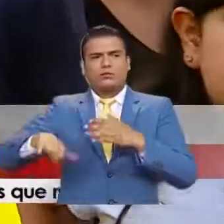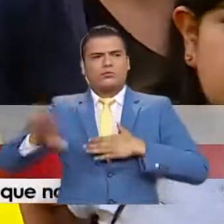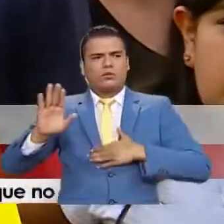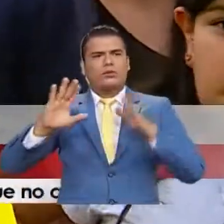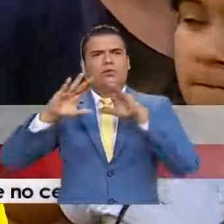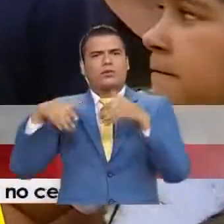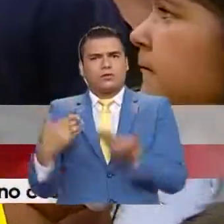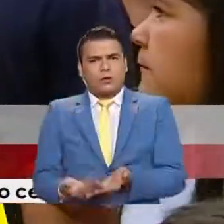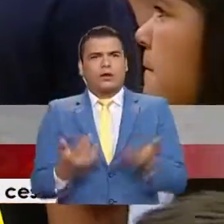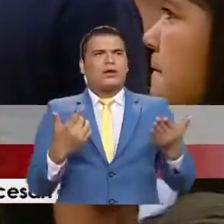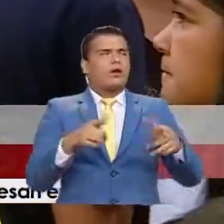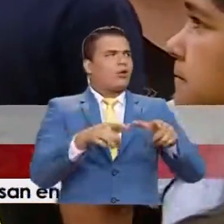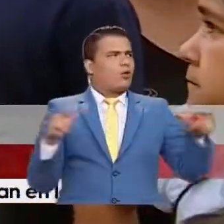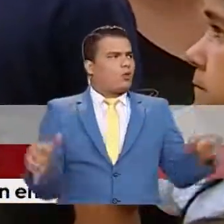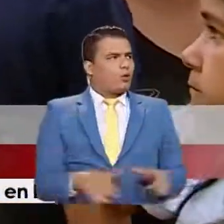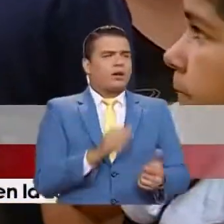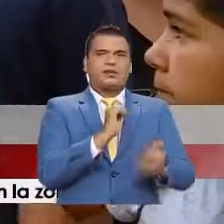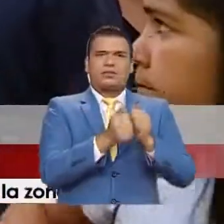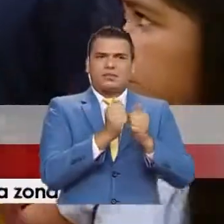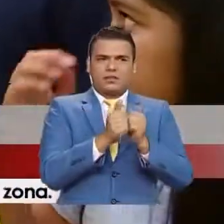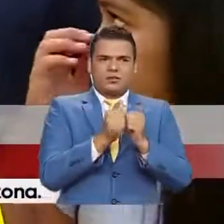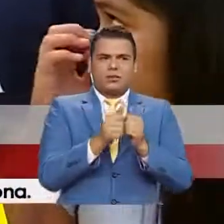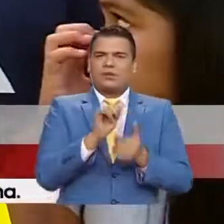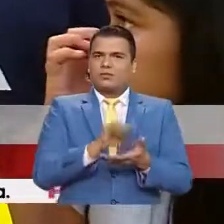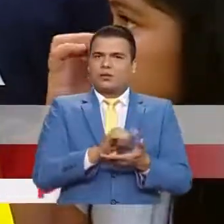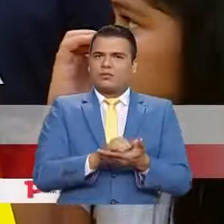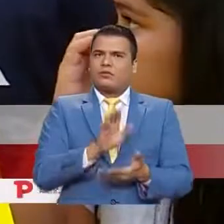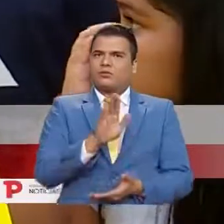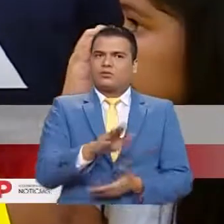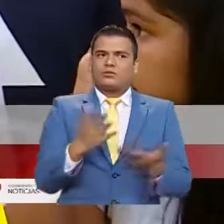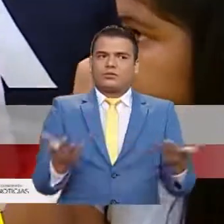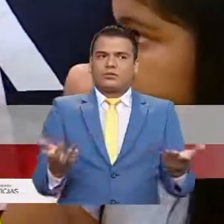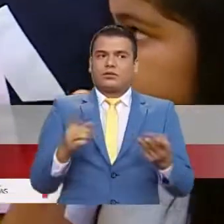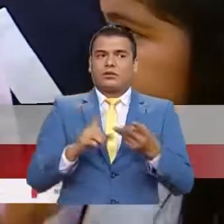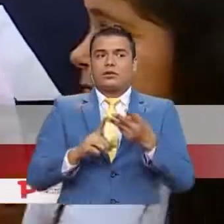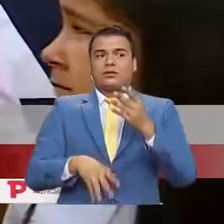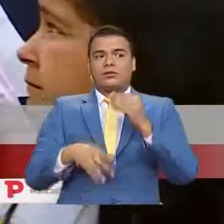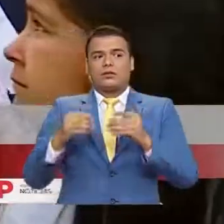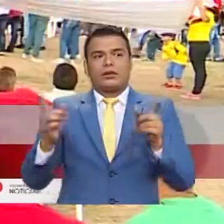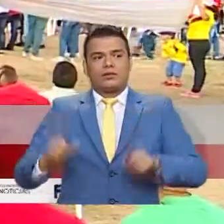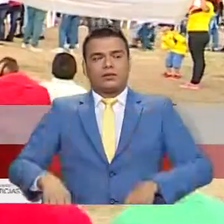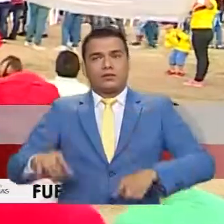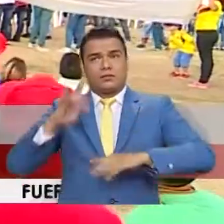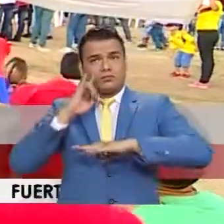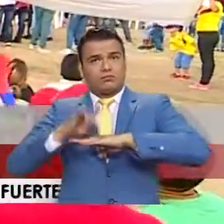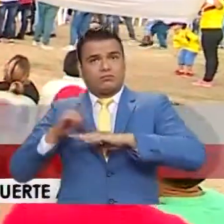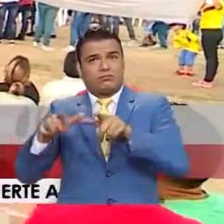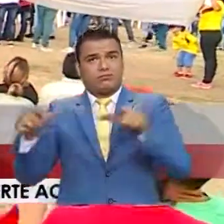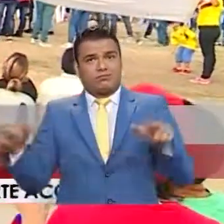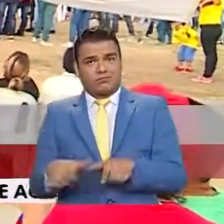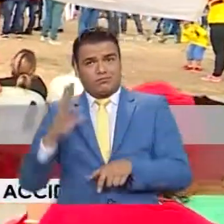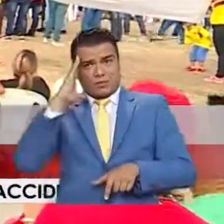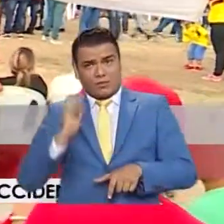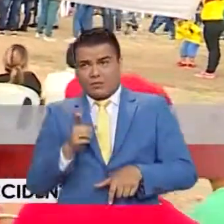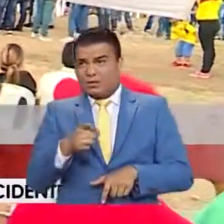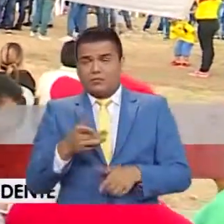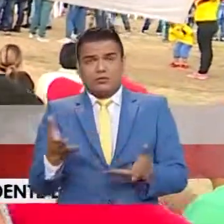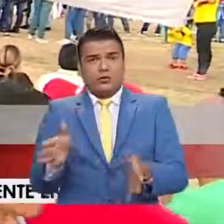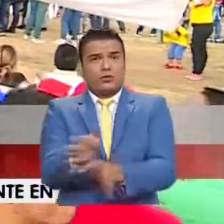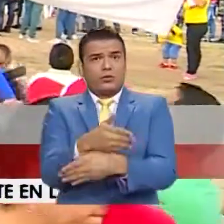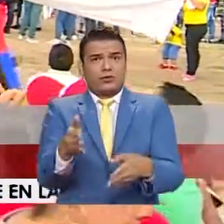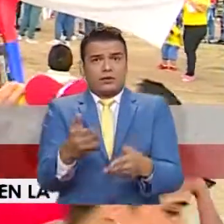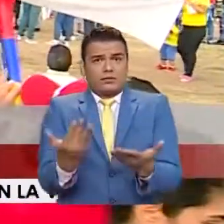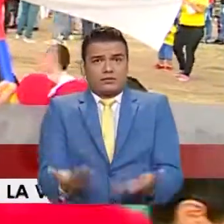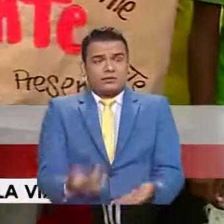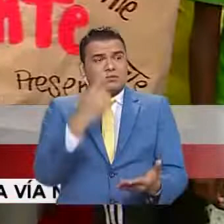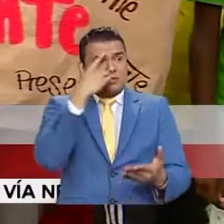polideportivo, y no iban a arreglar con un CAI de policía y nada. Aprovecharon la